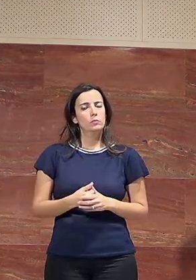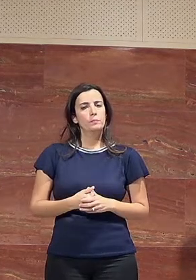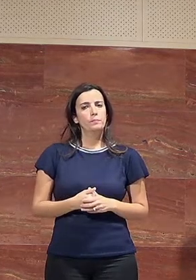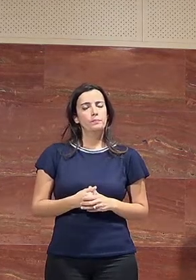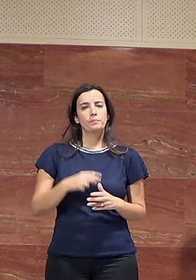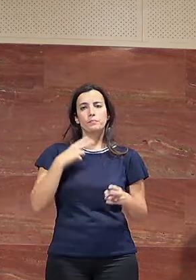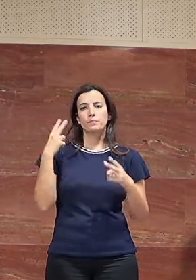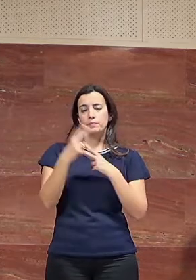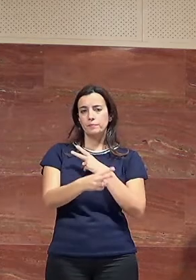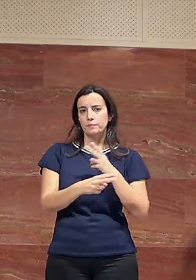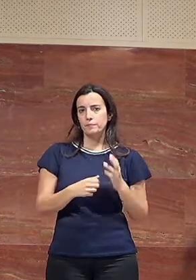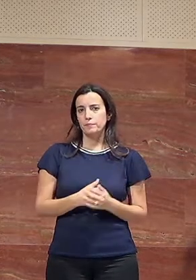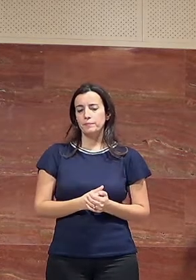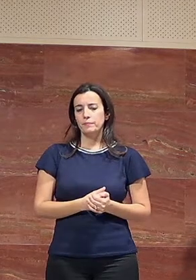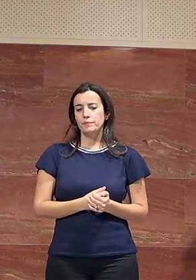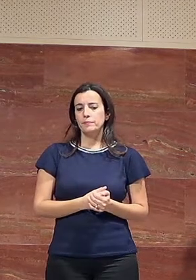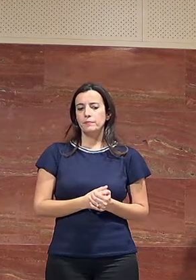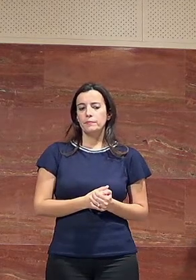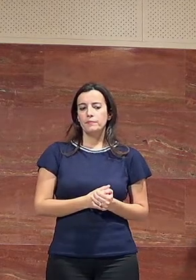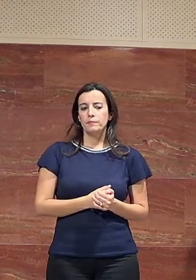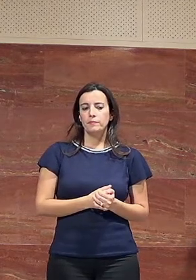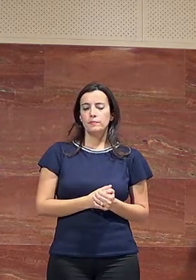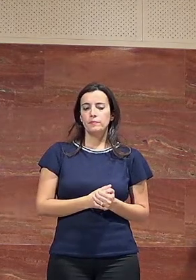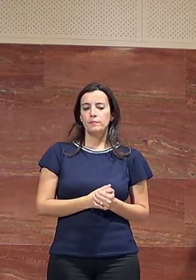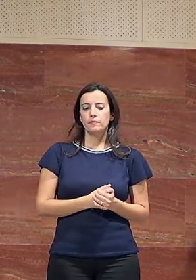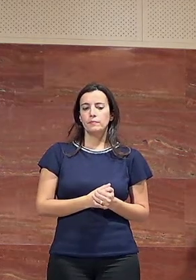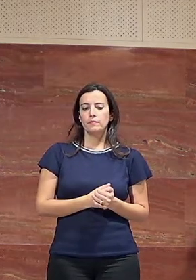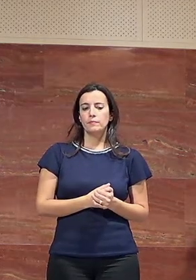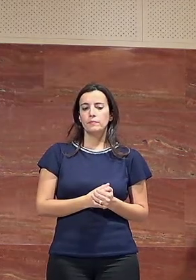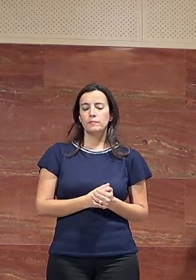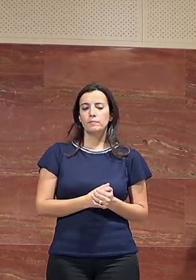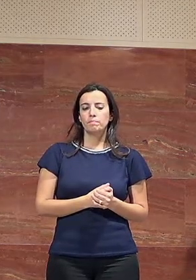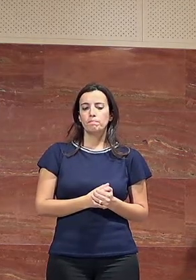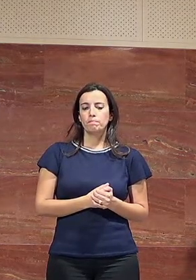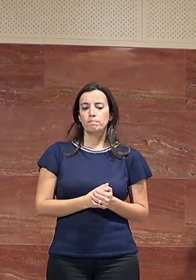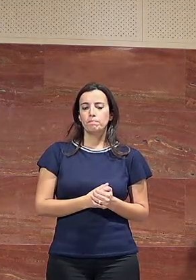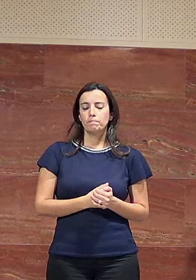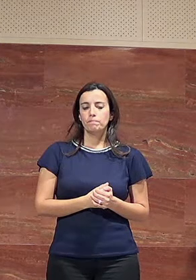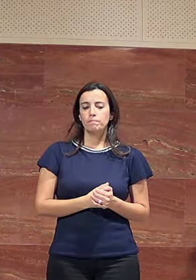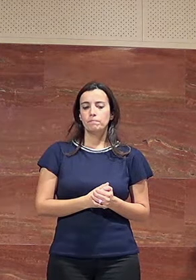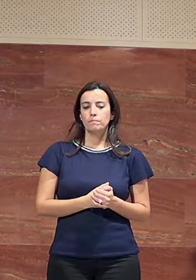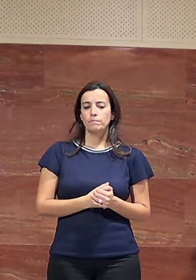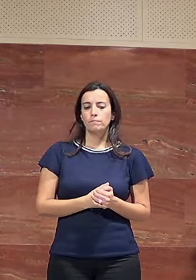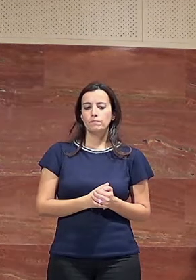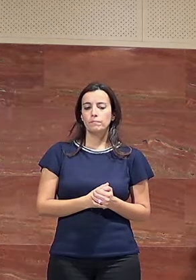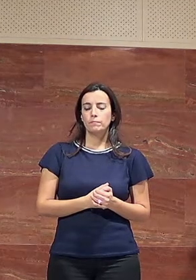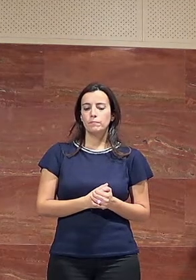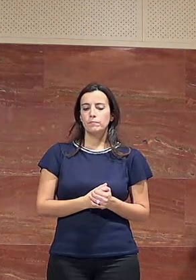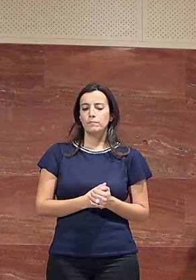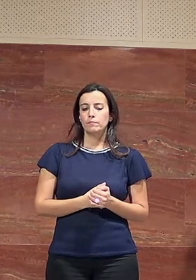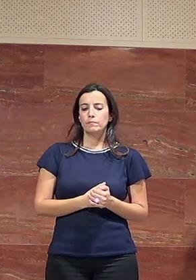El problema en esa situación es que cuando el